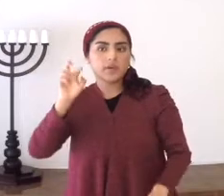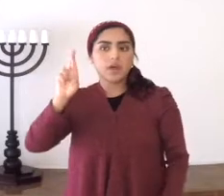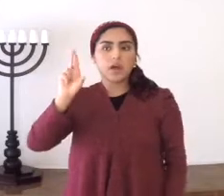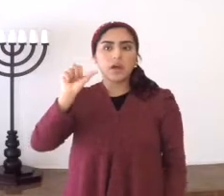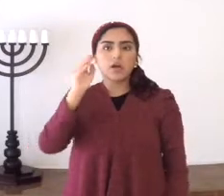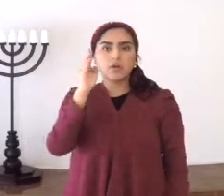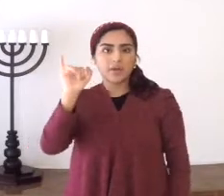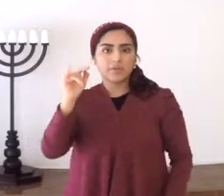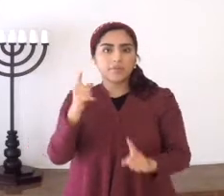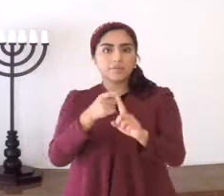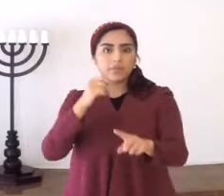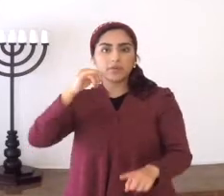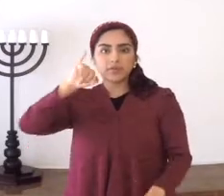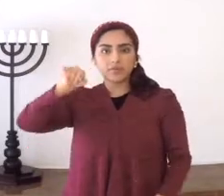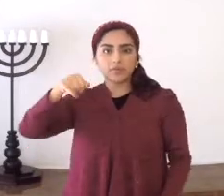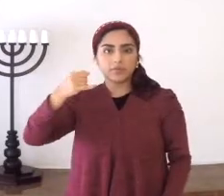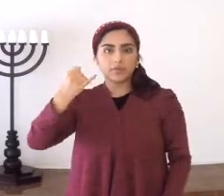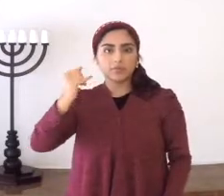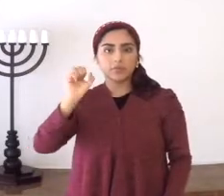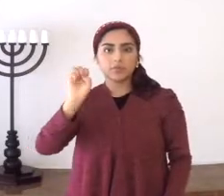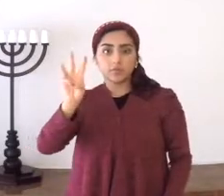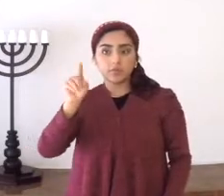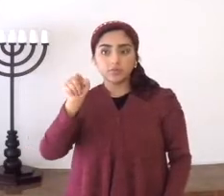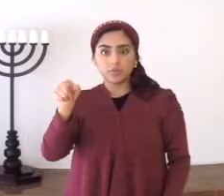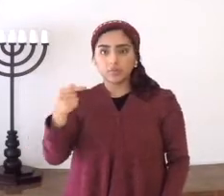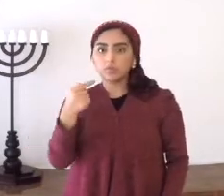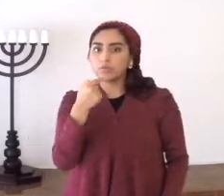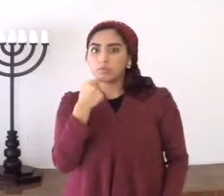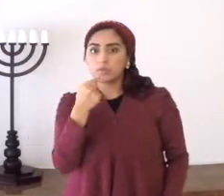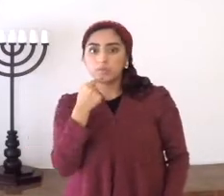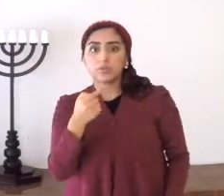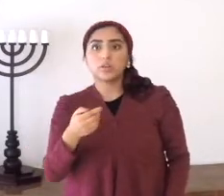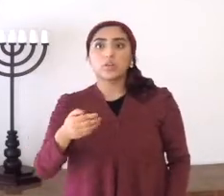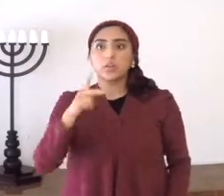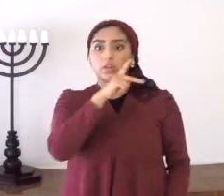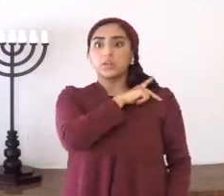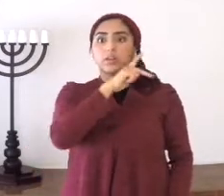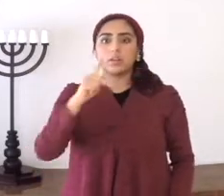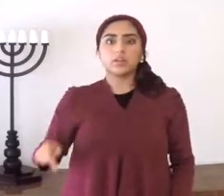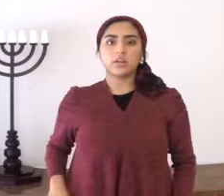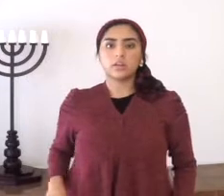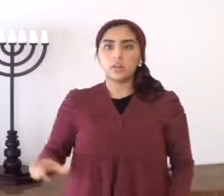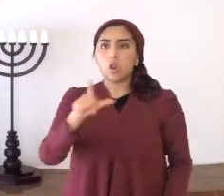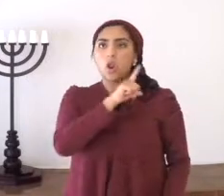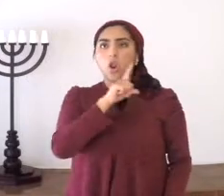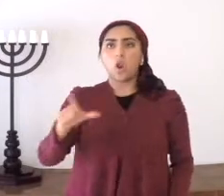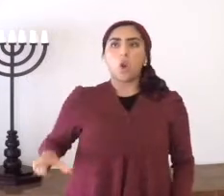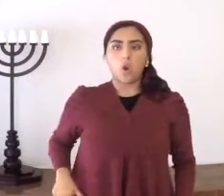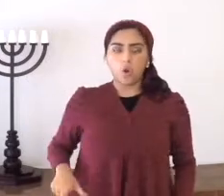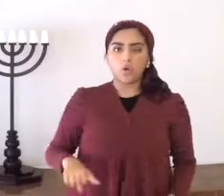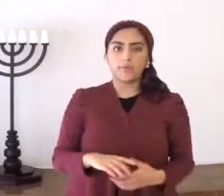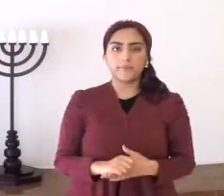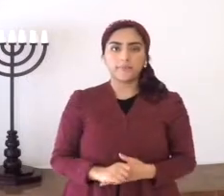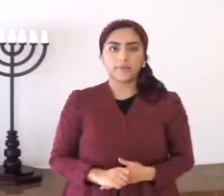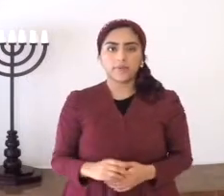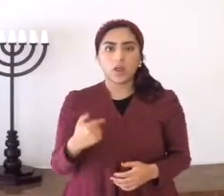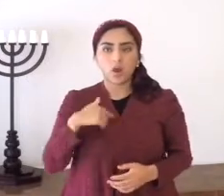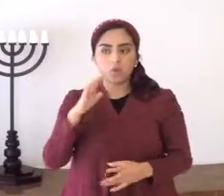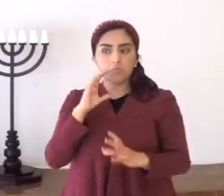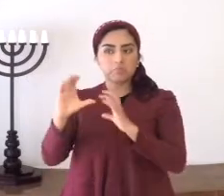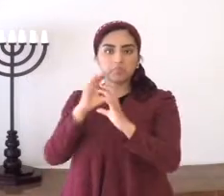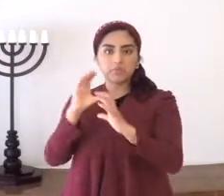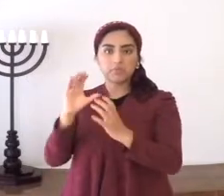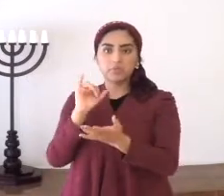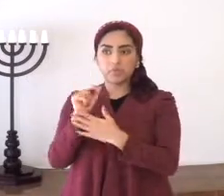Y mira, me llamó la atención, hoy escuché de un rabino judío ortodoxo que dice, el Rey de Reyes y Señor de Señores.